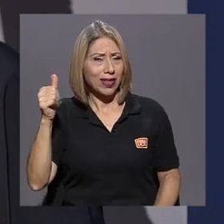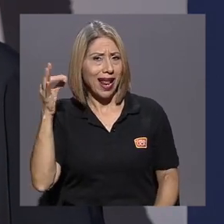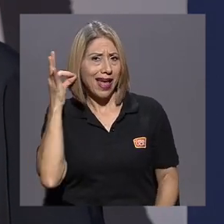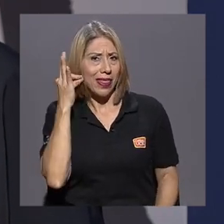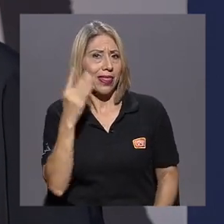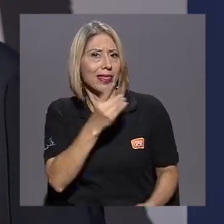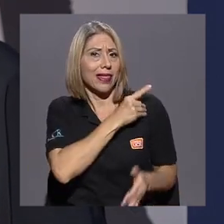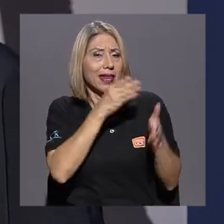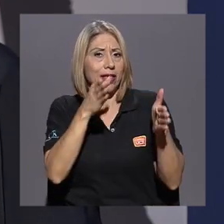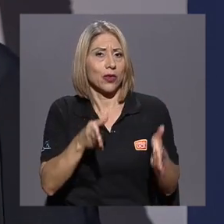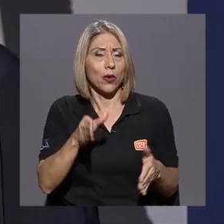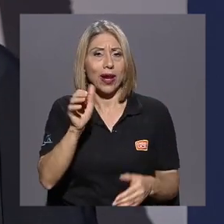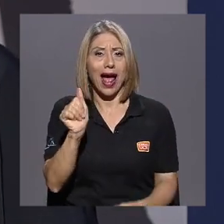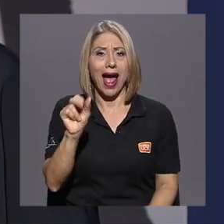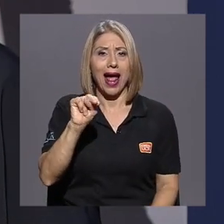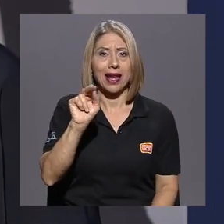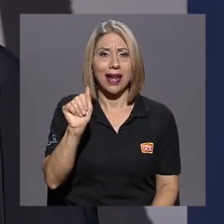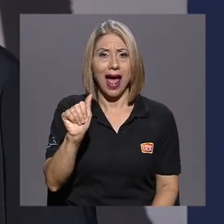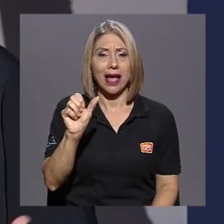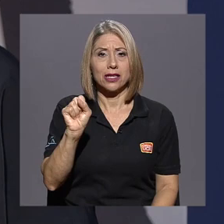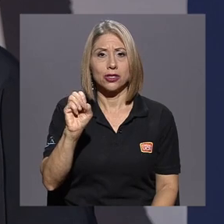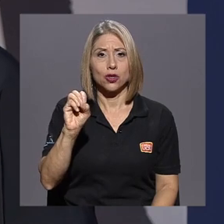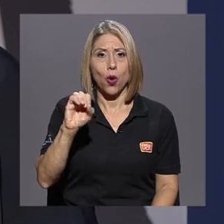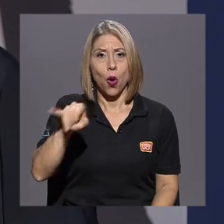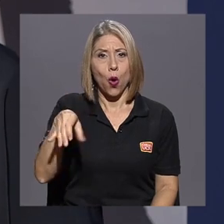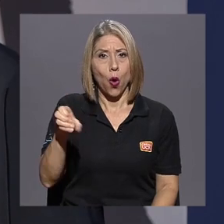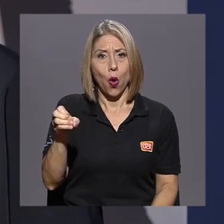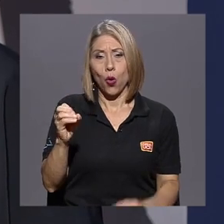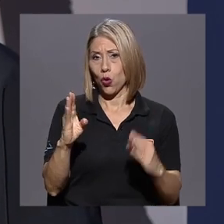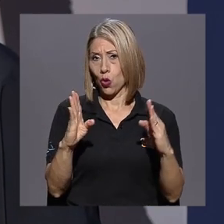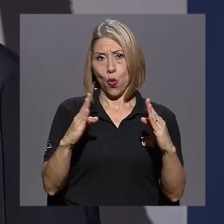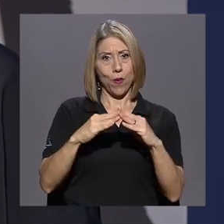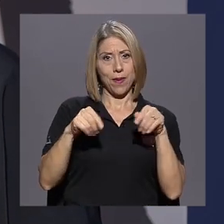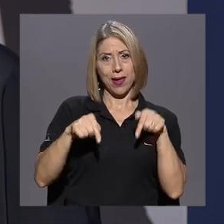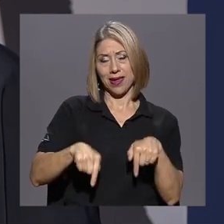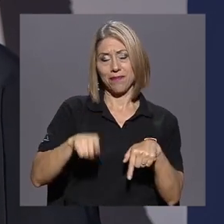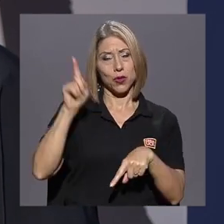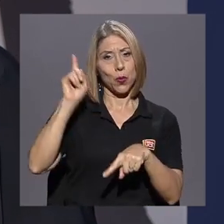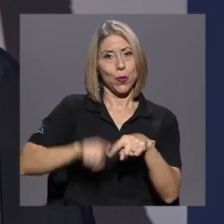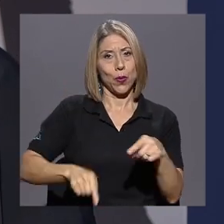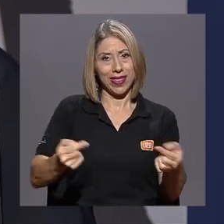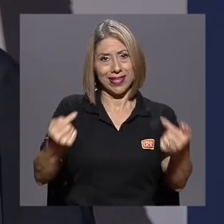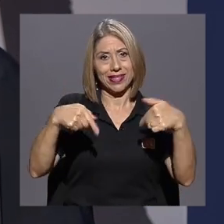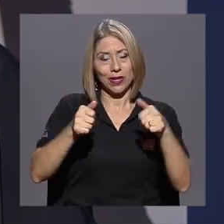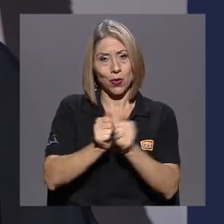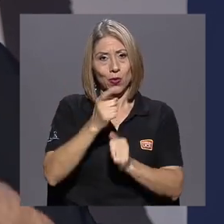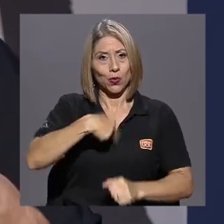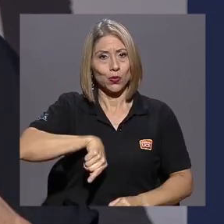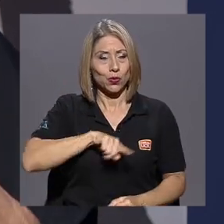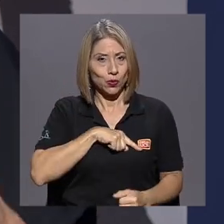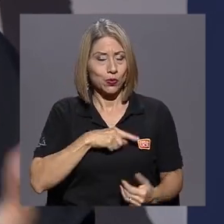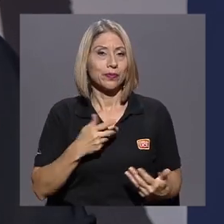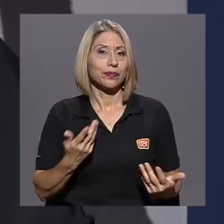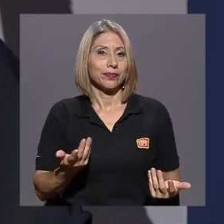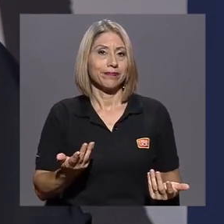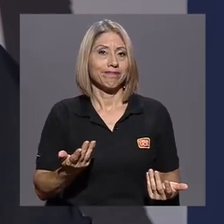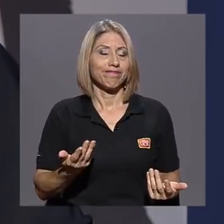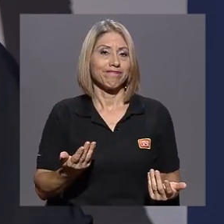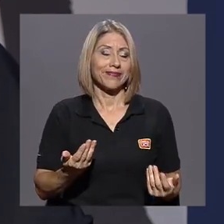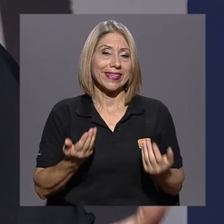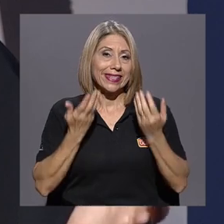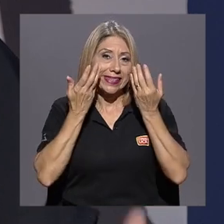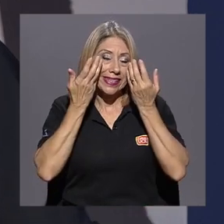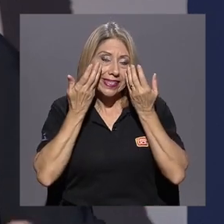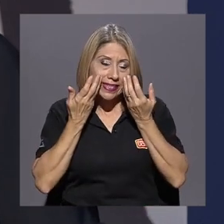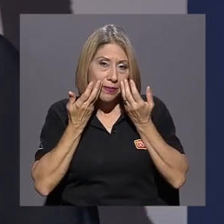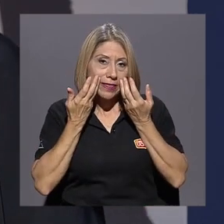directora, que es Ana Sojo, pues no vive en el país y no puede estar en ese momento con nosotros y nosotras. Y